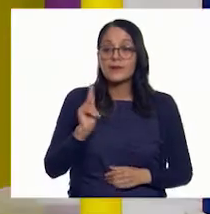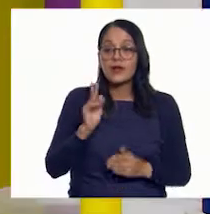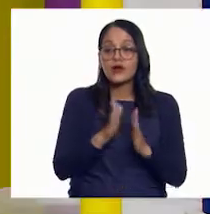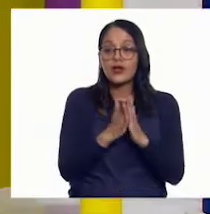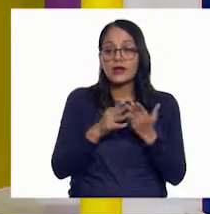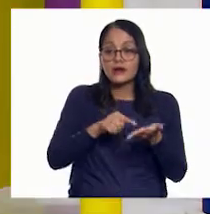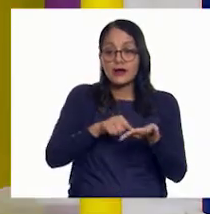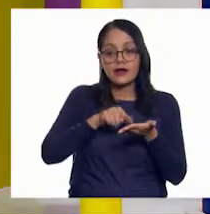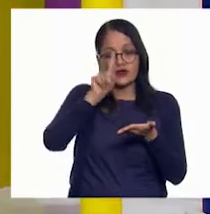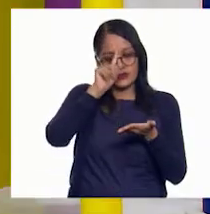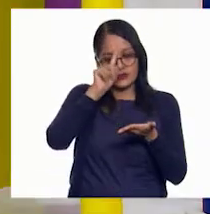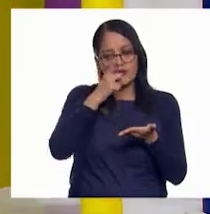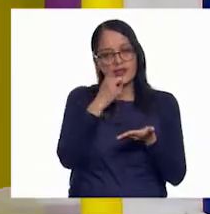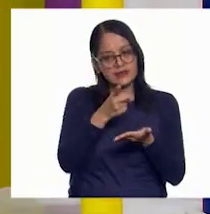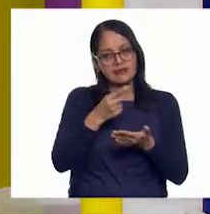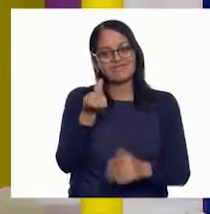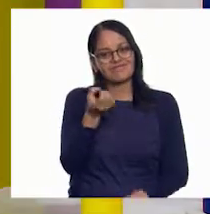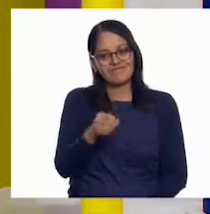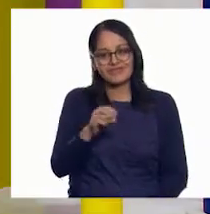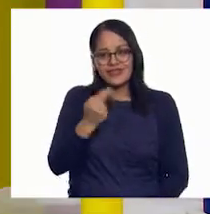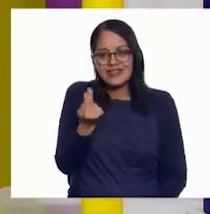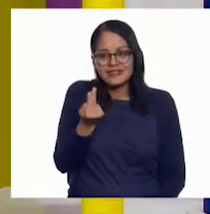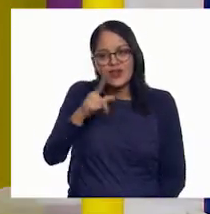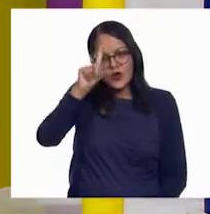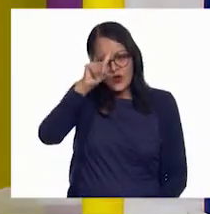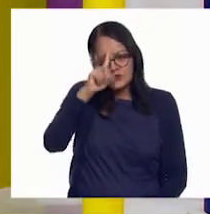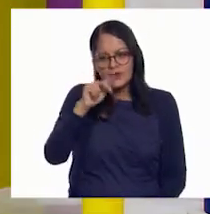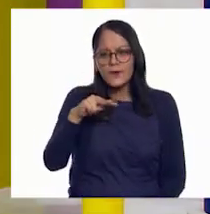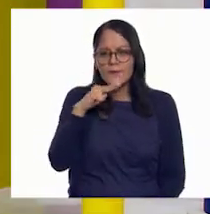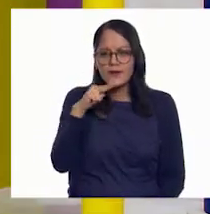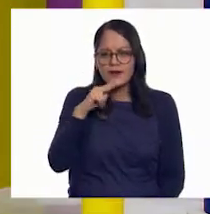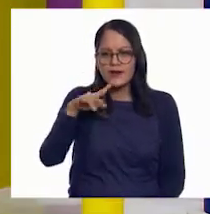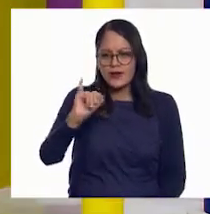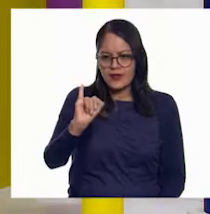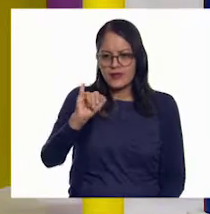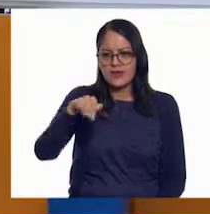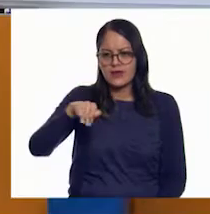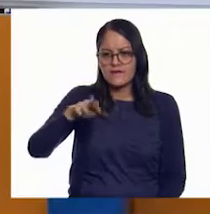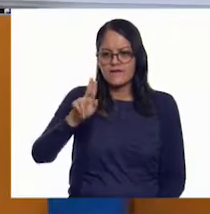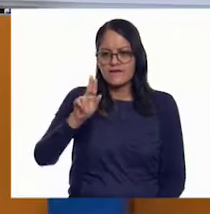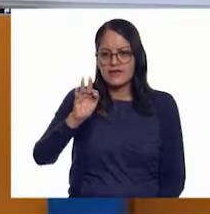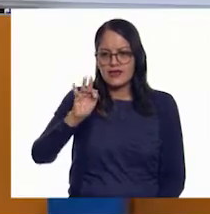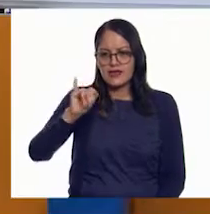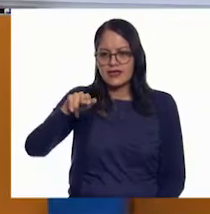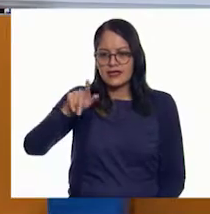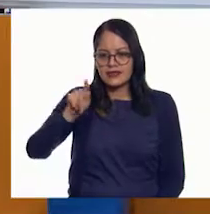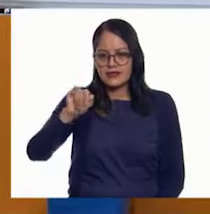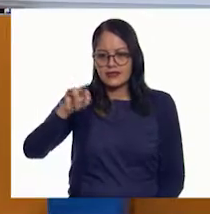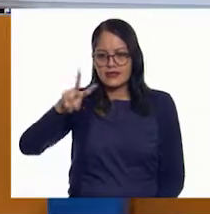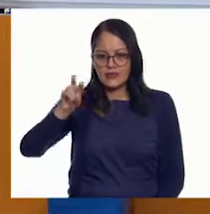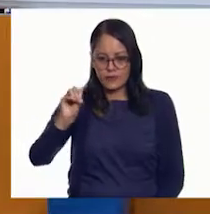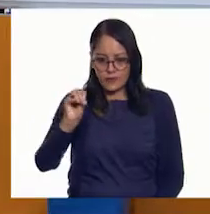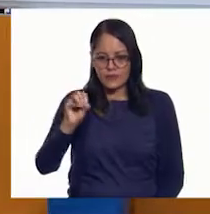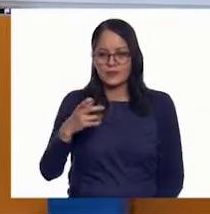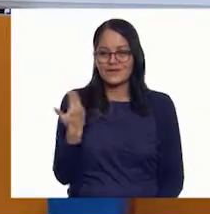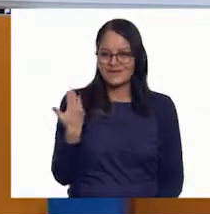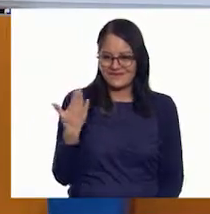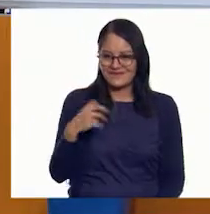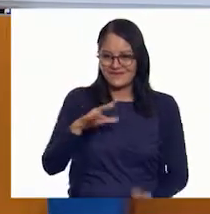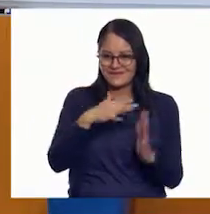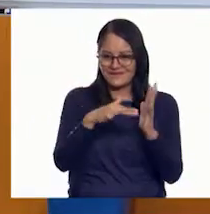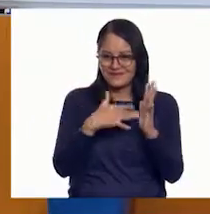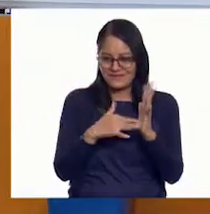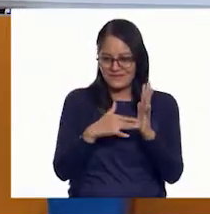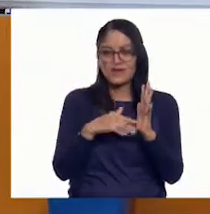que... Lo escribamos en modo... ¿Imperativo o en infinitivo? Ajá. Generalmente el libro nos dice en infinitivo. Lo que acabamos de leer